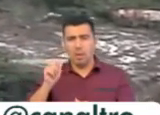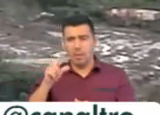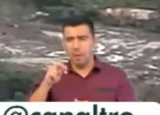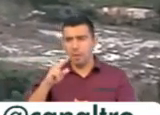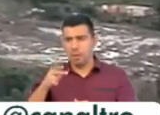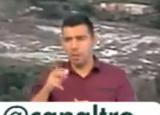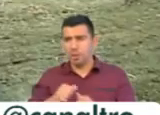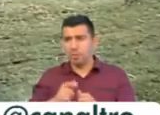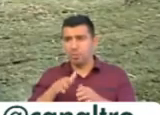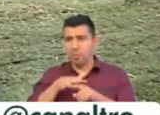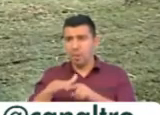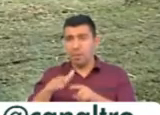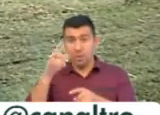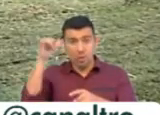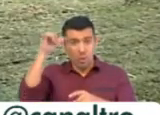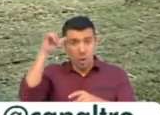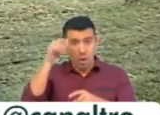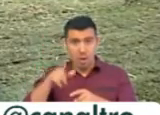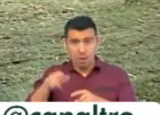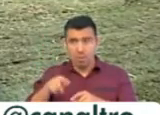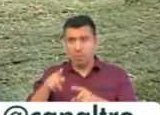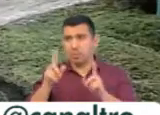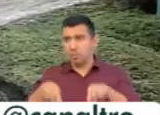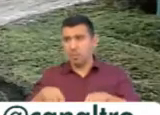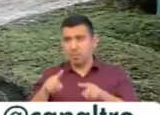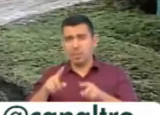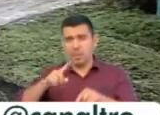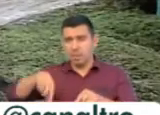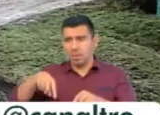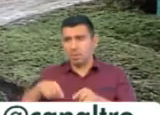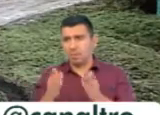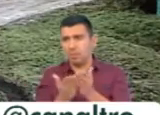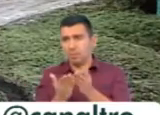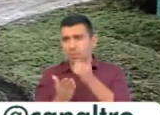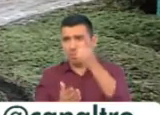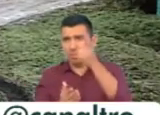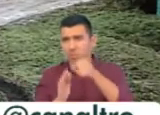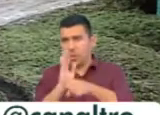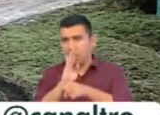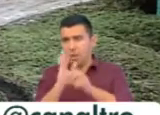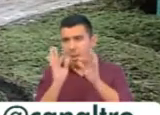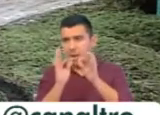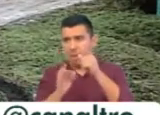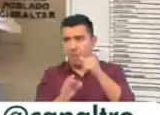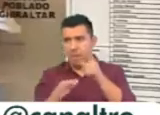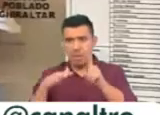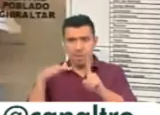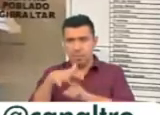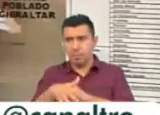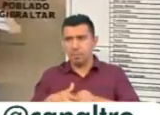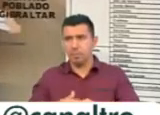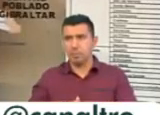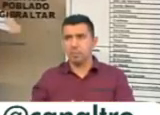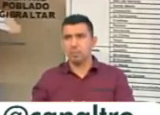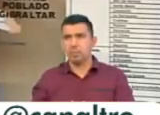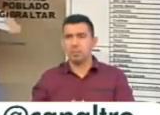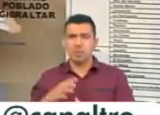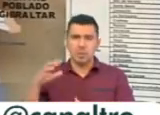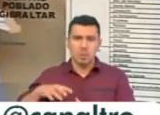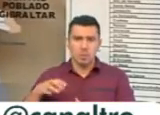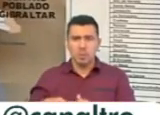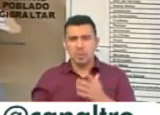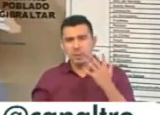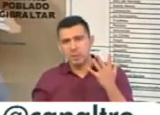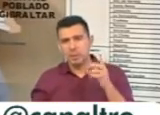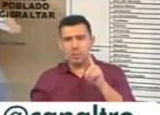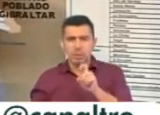sino también a la población estudiantil del centro educativo la capilla la vez que yo más de 56 milímetros